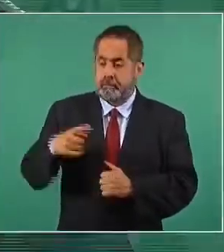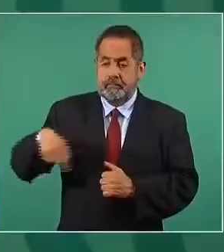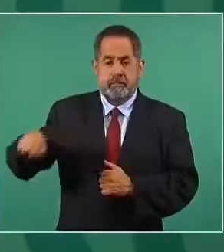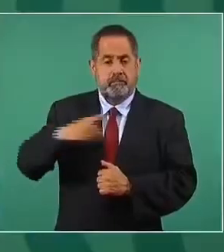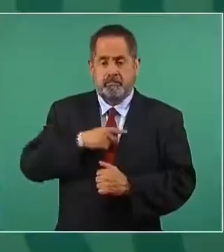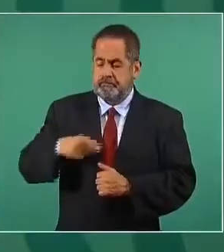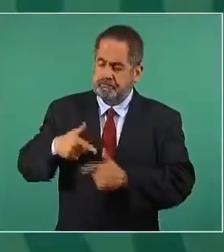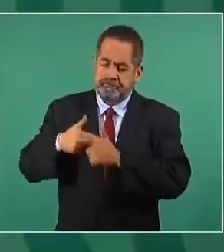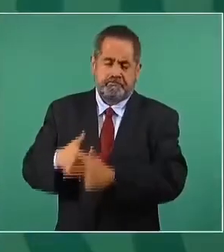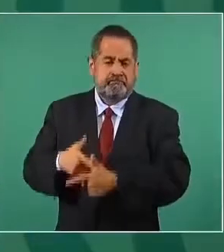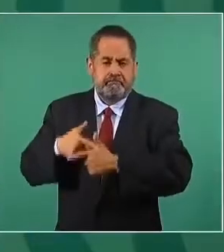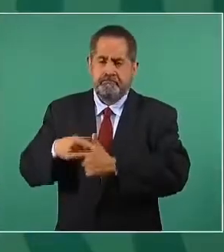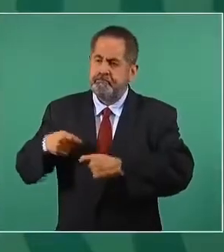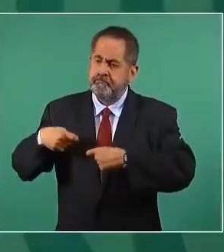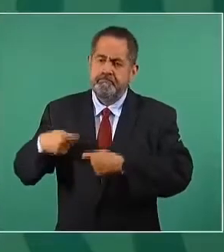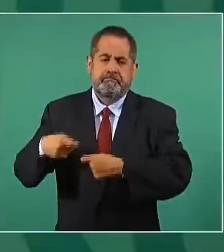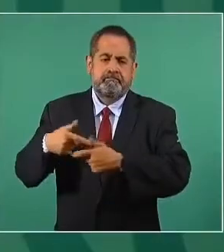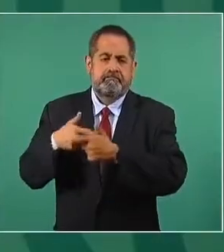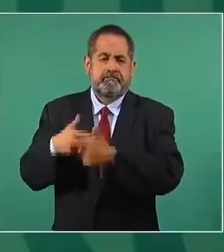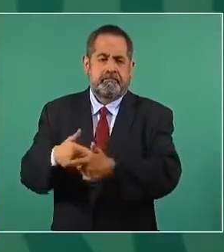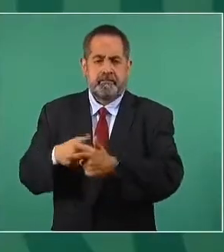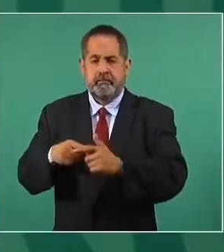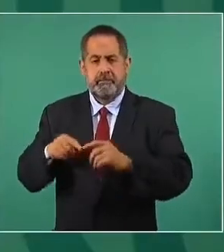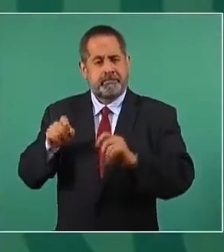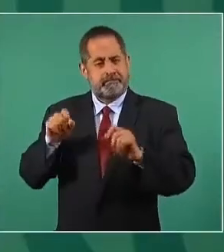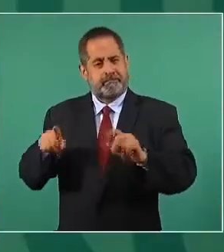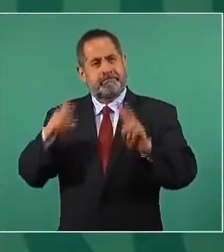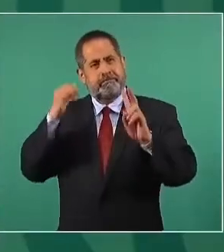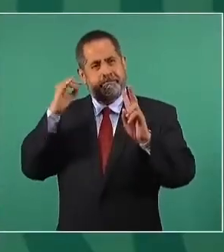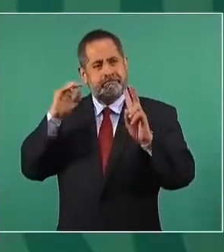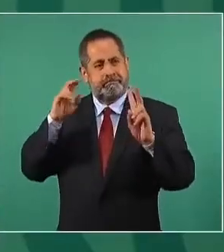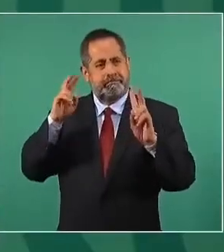darle continuidad al movimiento